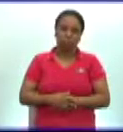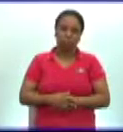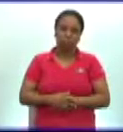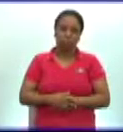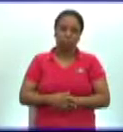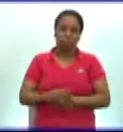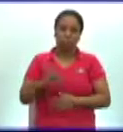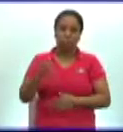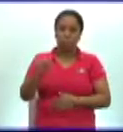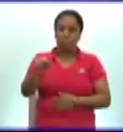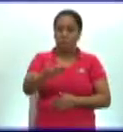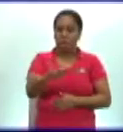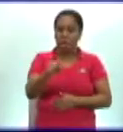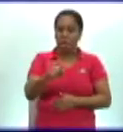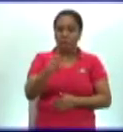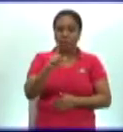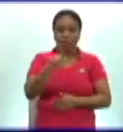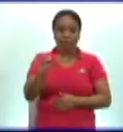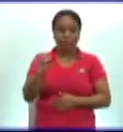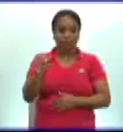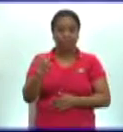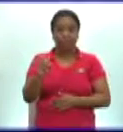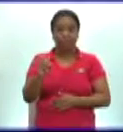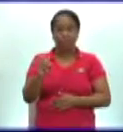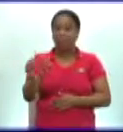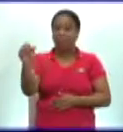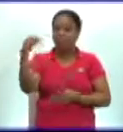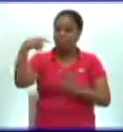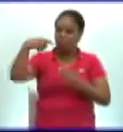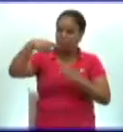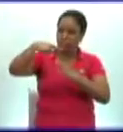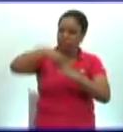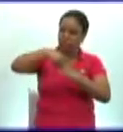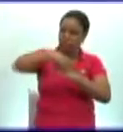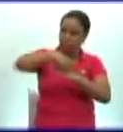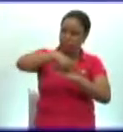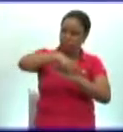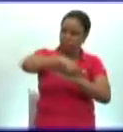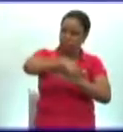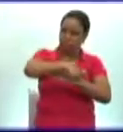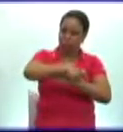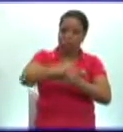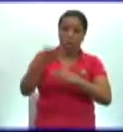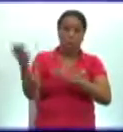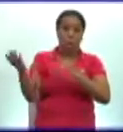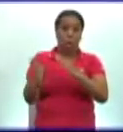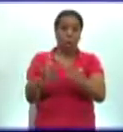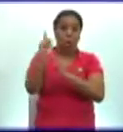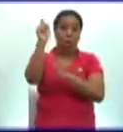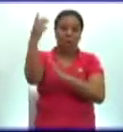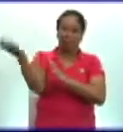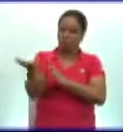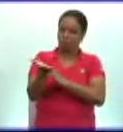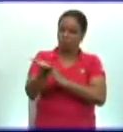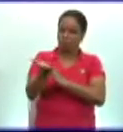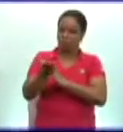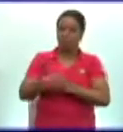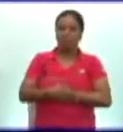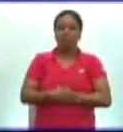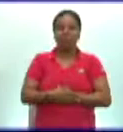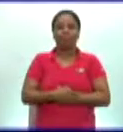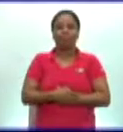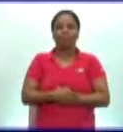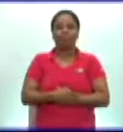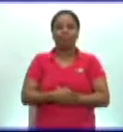Un carrito desciende por un plano inclinado aumentando su velocidad.